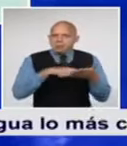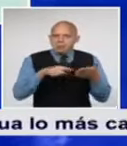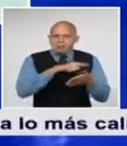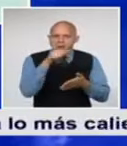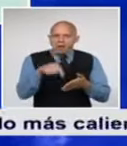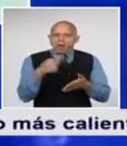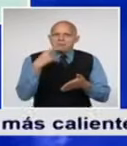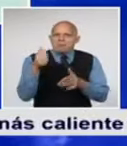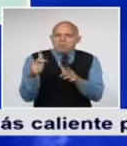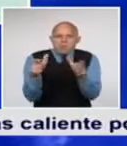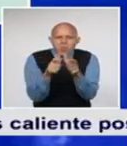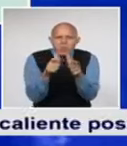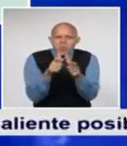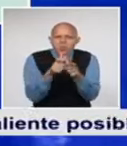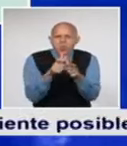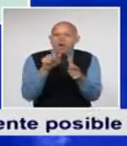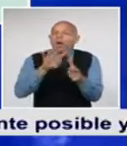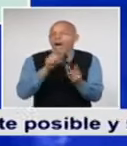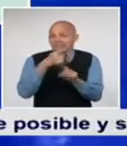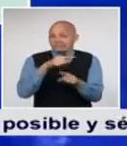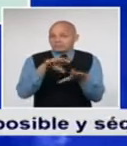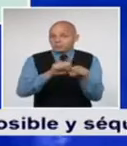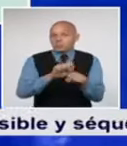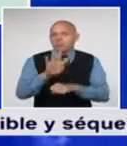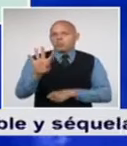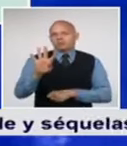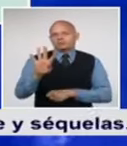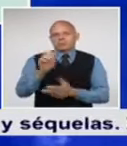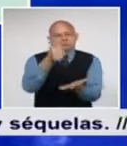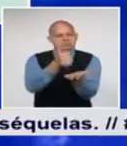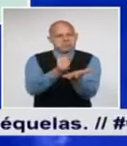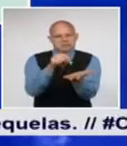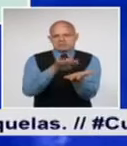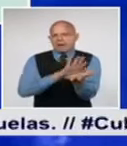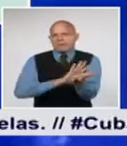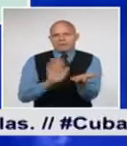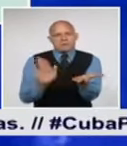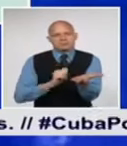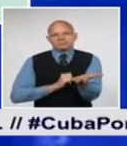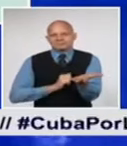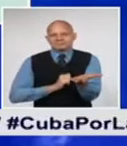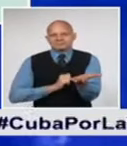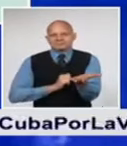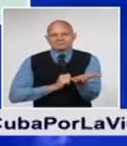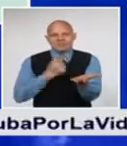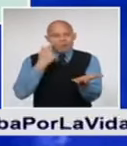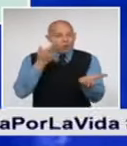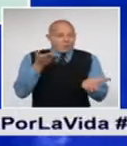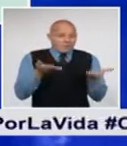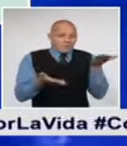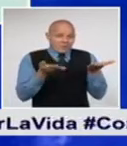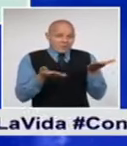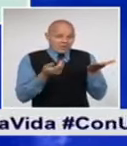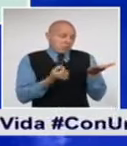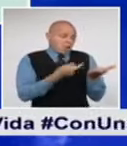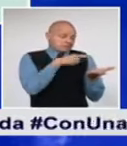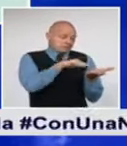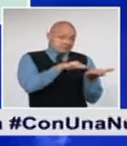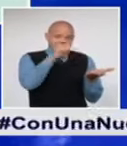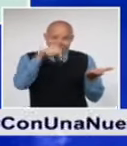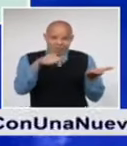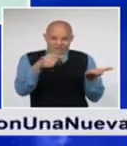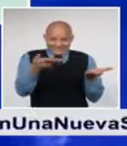todos en el municipio cabecera, y estamos hablando incluso de 6 menos que el día